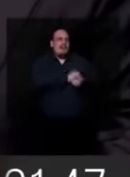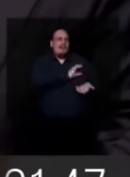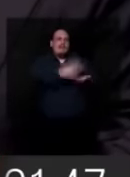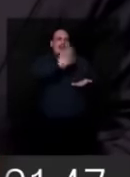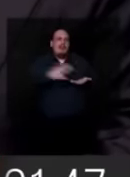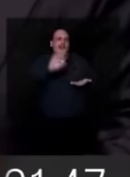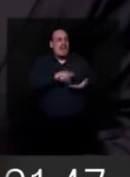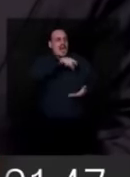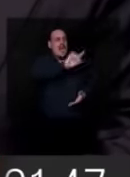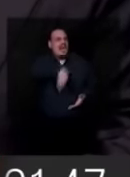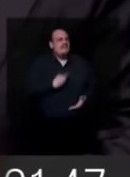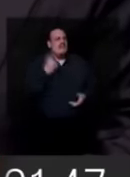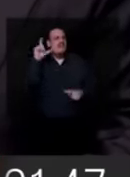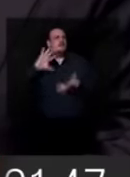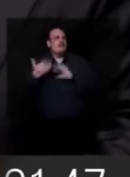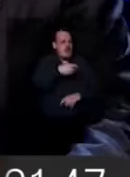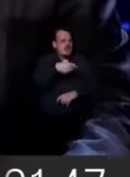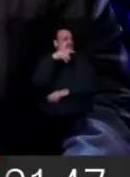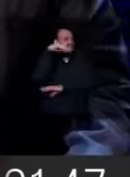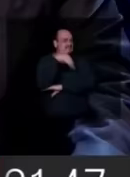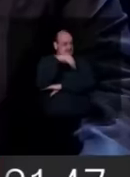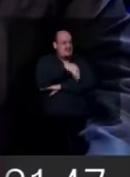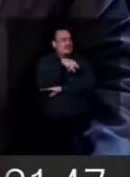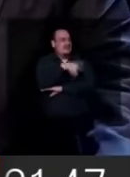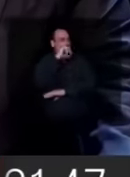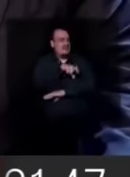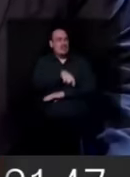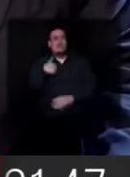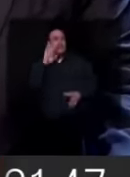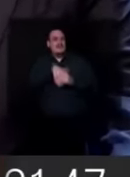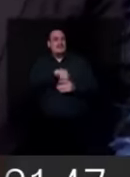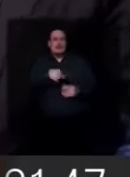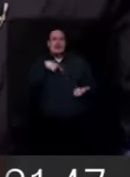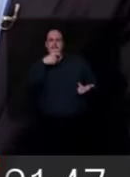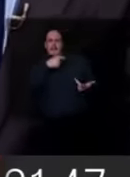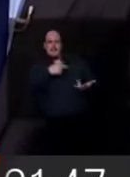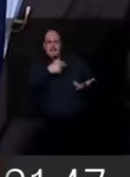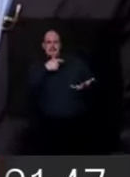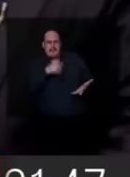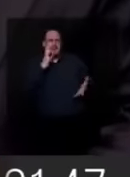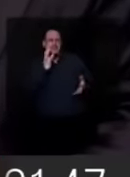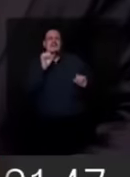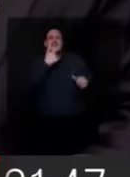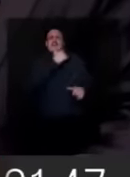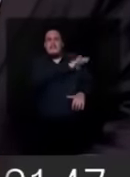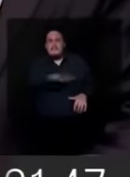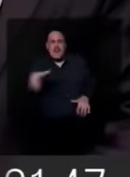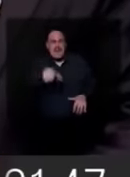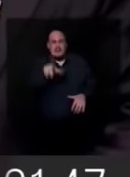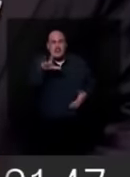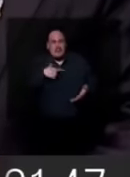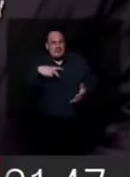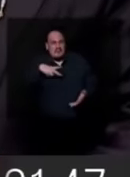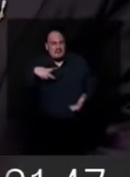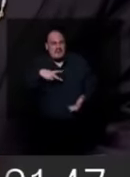del recinto que en los otros dos debates. Te diría que en, sí, en este es más. Este primer debate, en